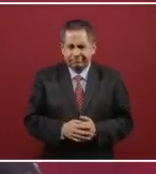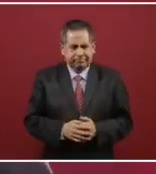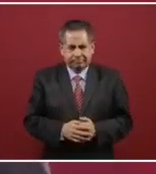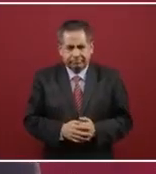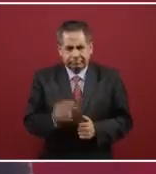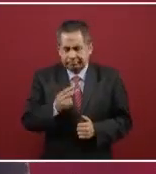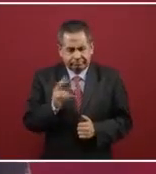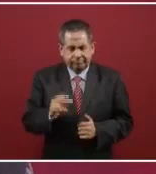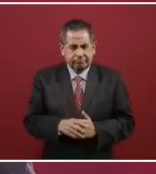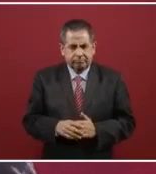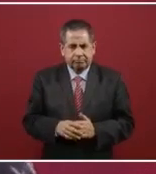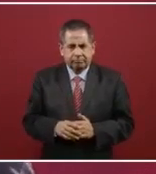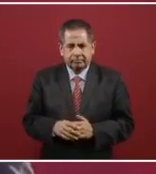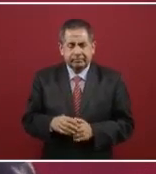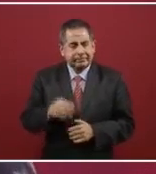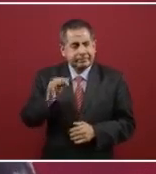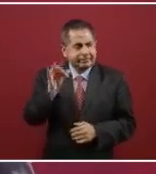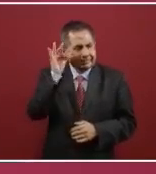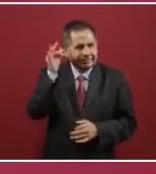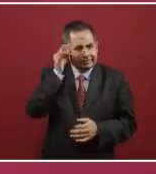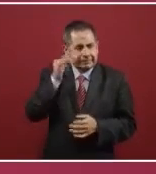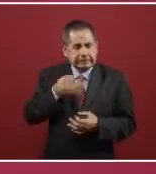es una tentación.